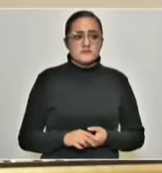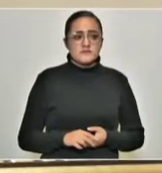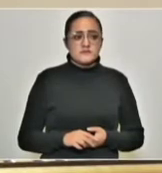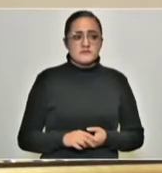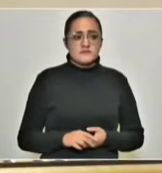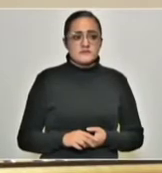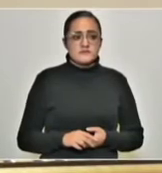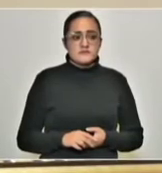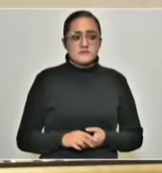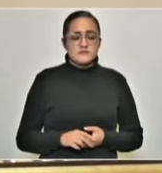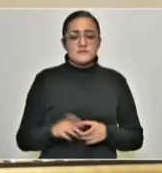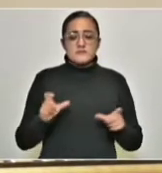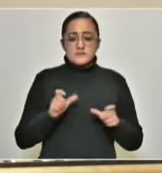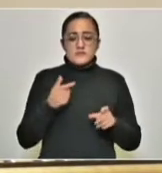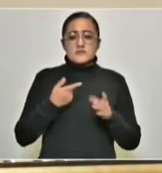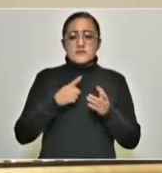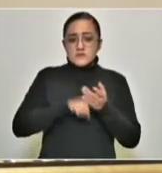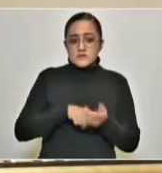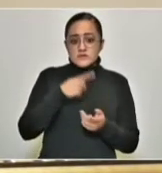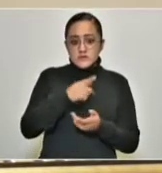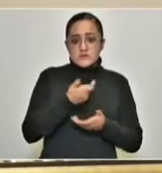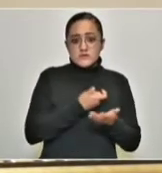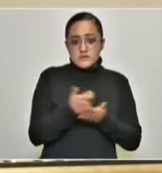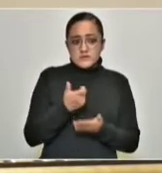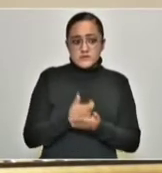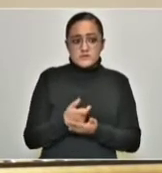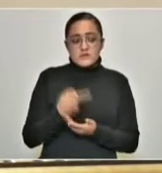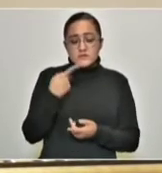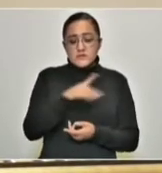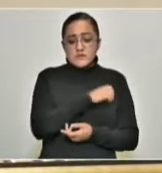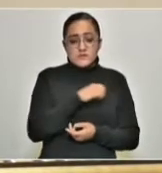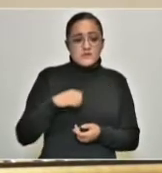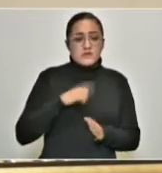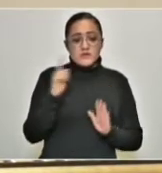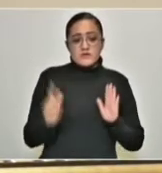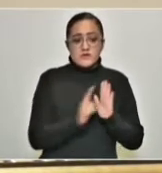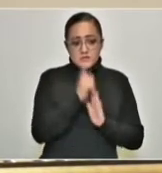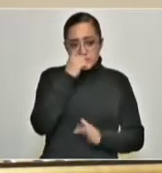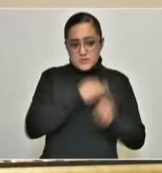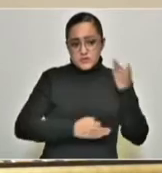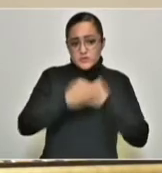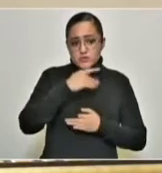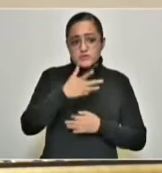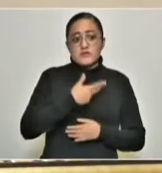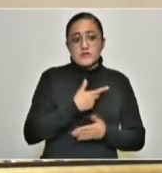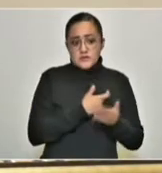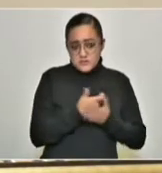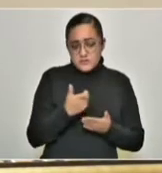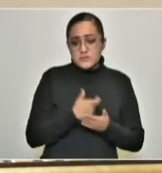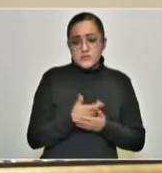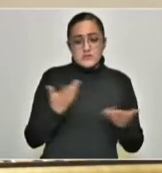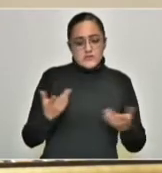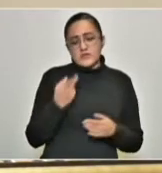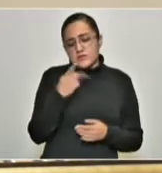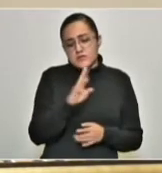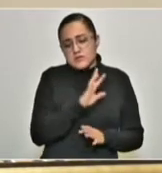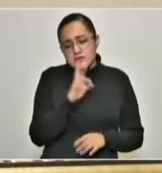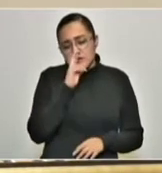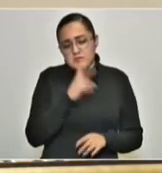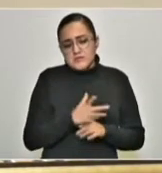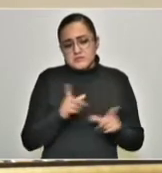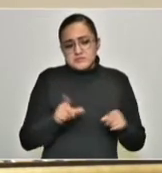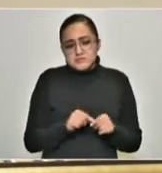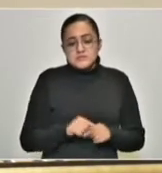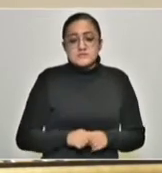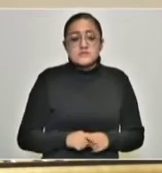El manejo escrupuloso de los recursos es una obligación de la ley para todo aquel que maneja recursos públicos. Y